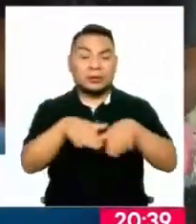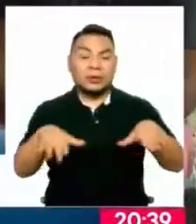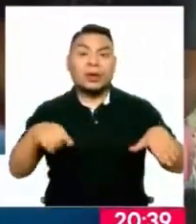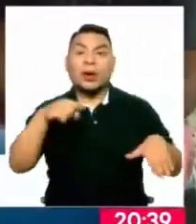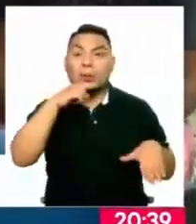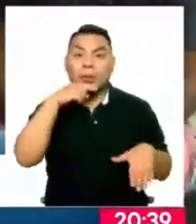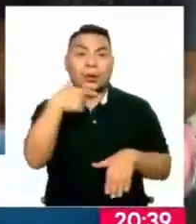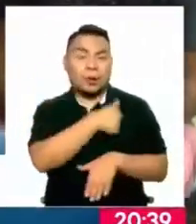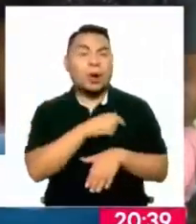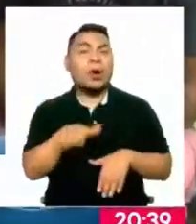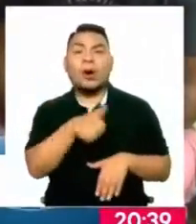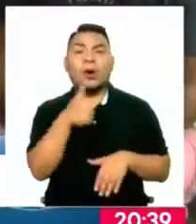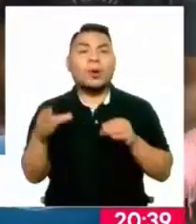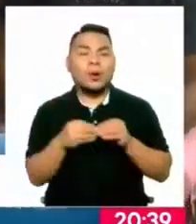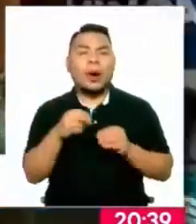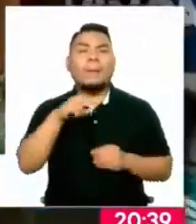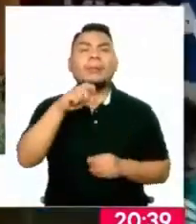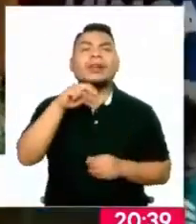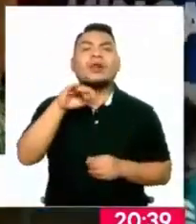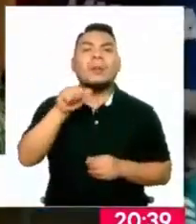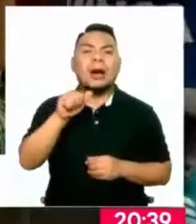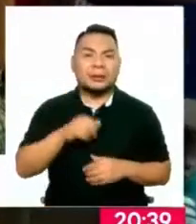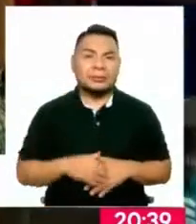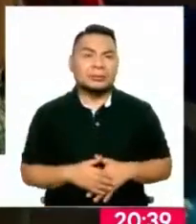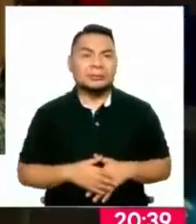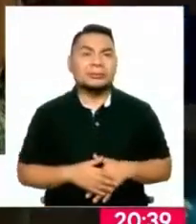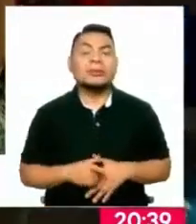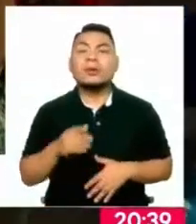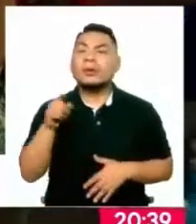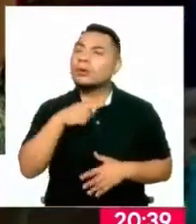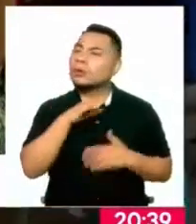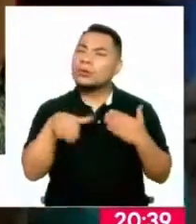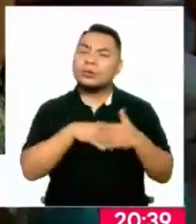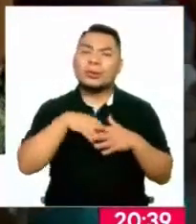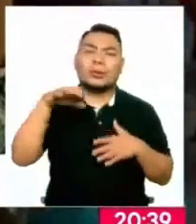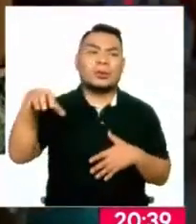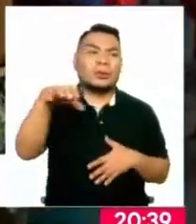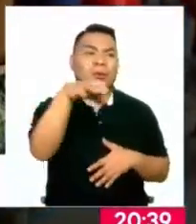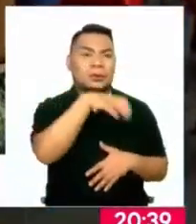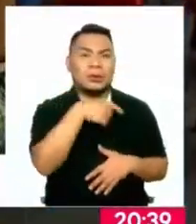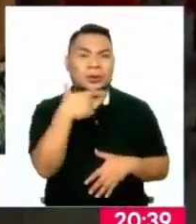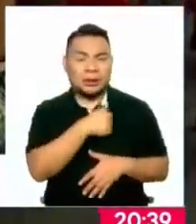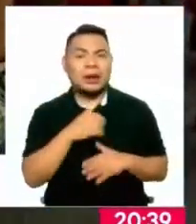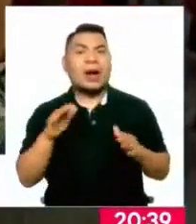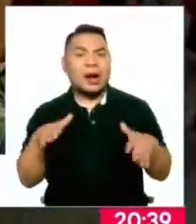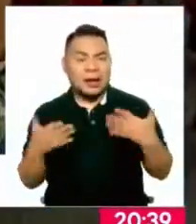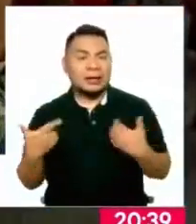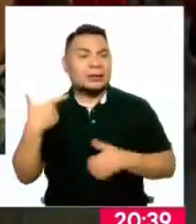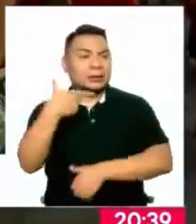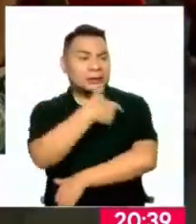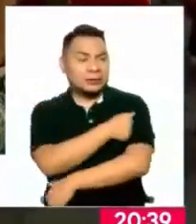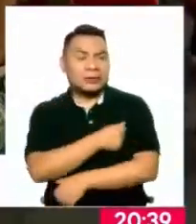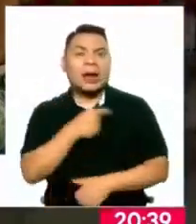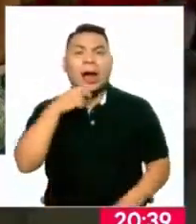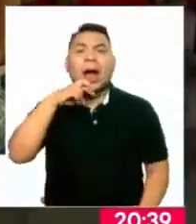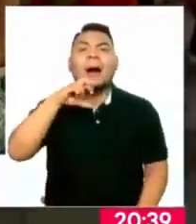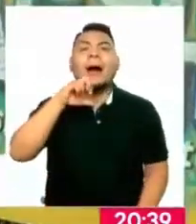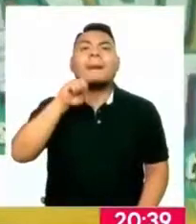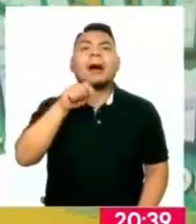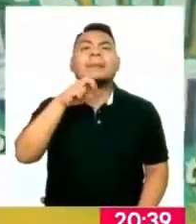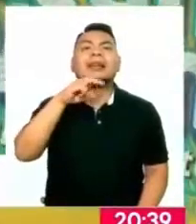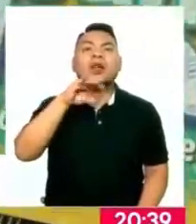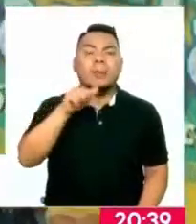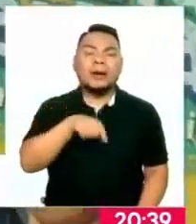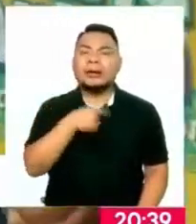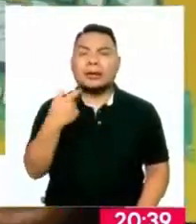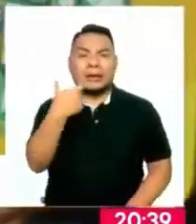contra el virus del papiloma humano. Todos los centros de vacunación del país cuentan con la vacuna papiloma virus e